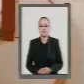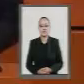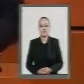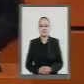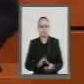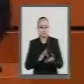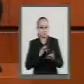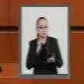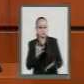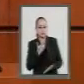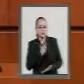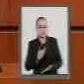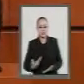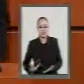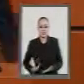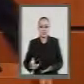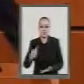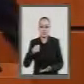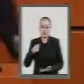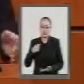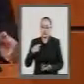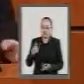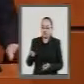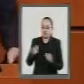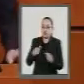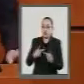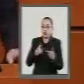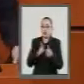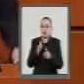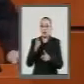Muchas gracias, presidente. A nombre del Grupo Parlamentario del Partido Verde,